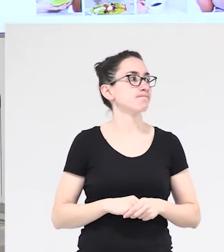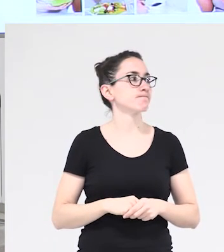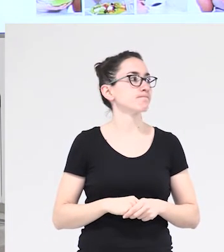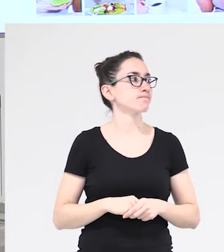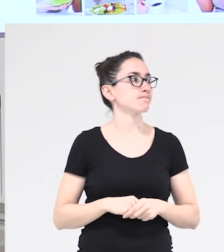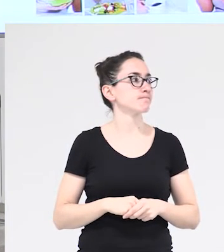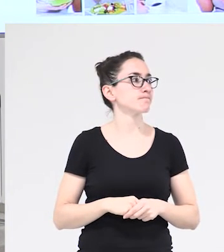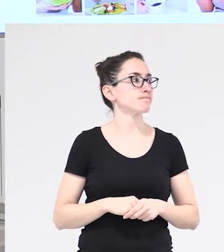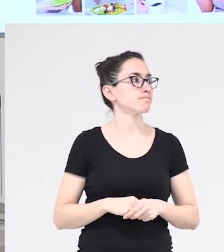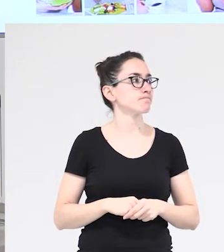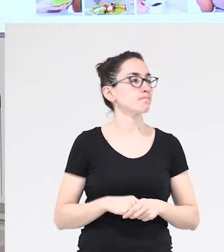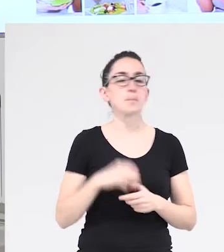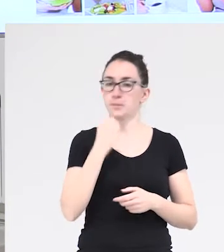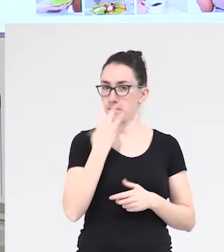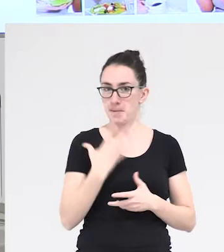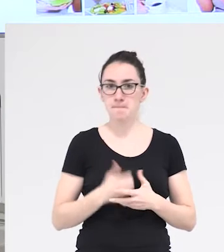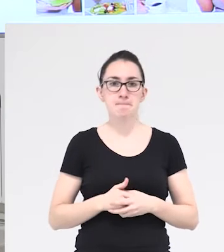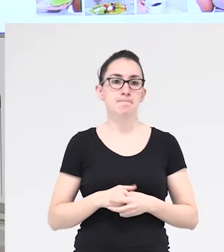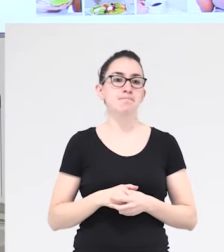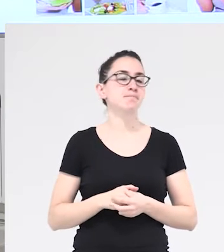Este hombre, bien.